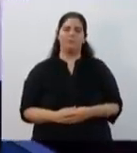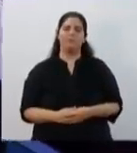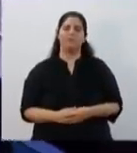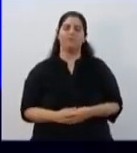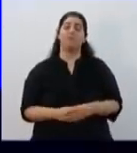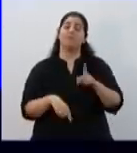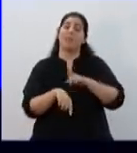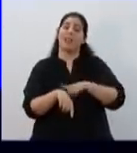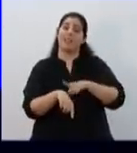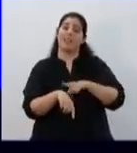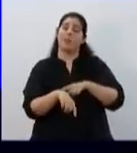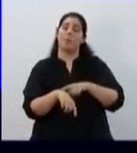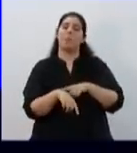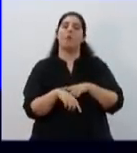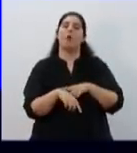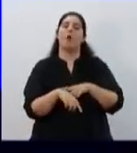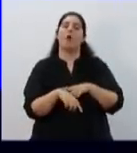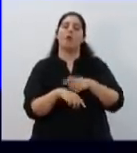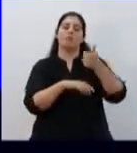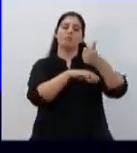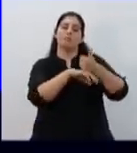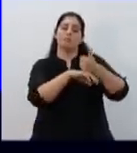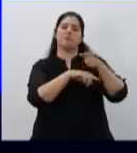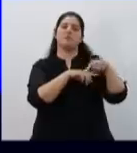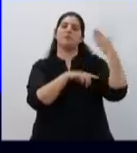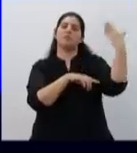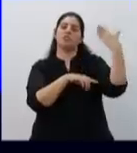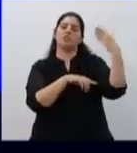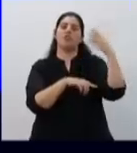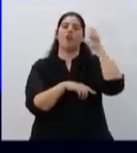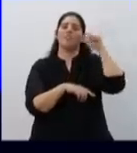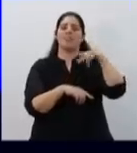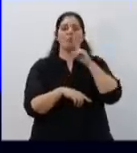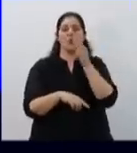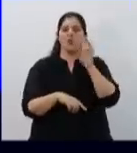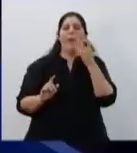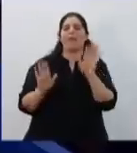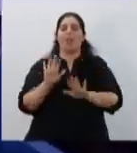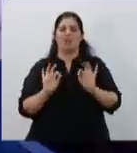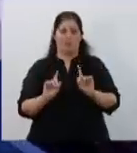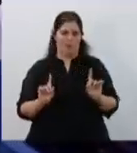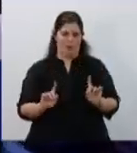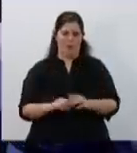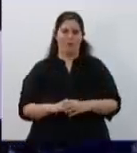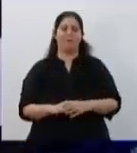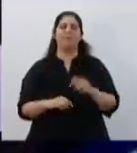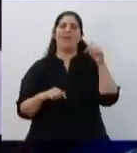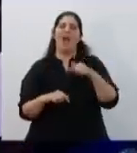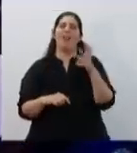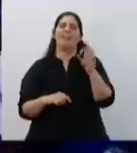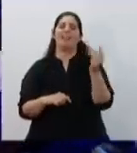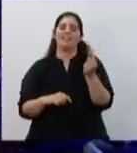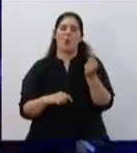Es tiempo de la exposición de Juan José Gómez Centurión, sus 2 minutos. Ahora los